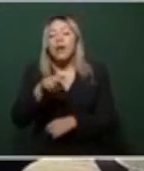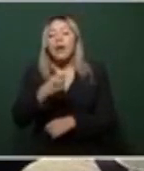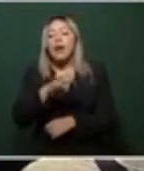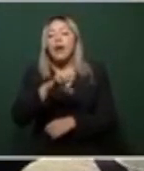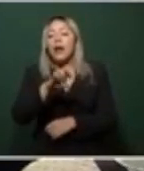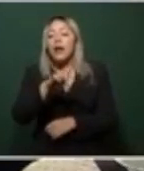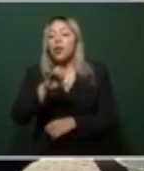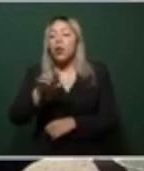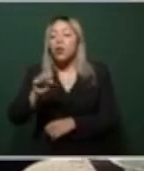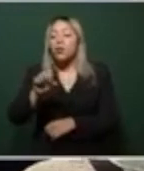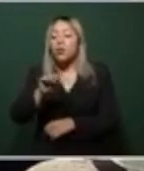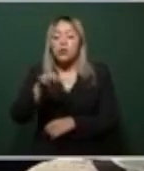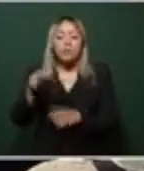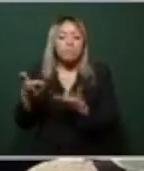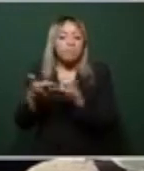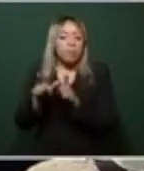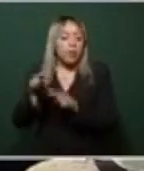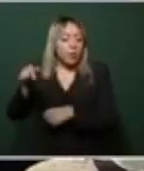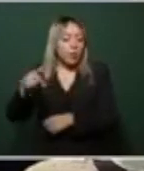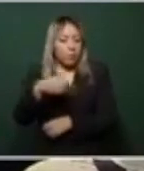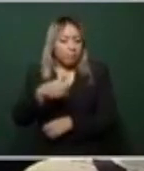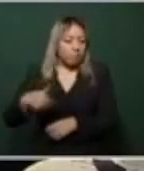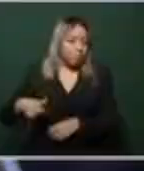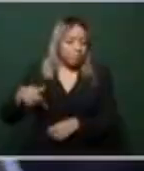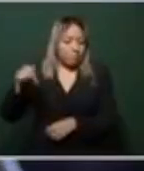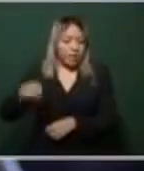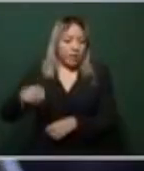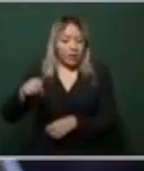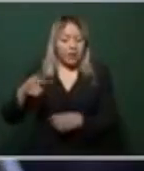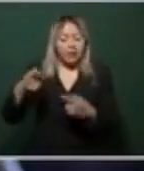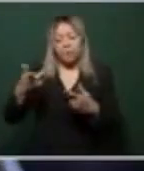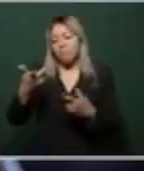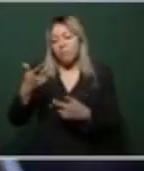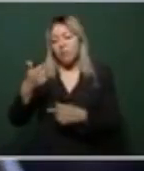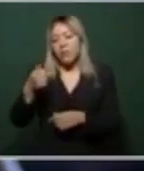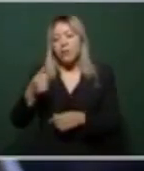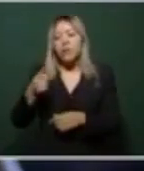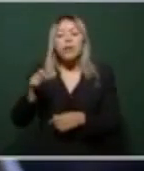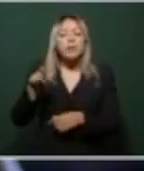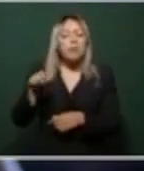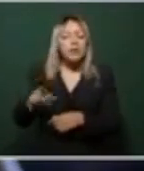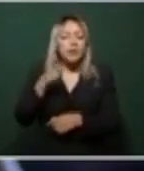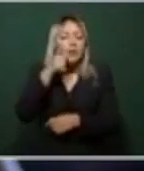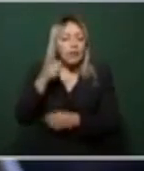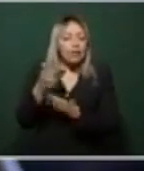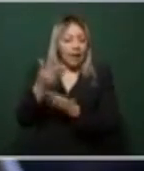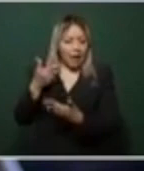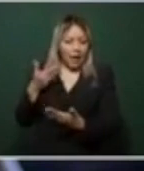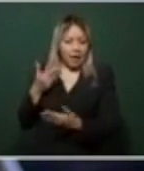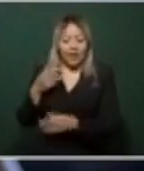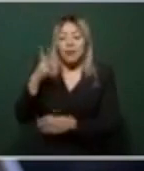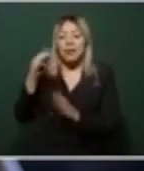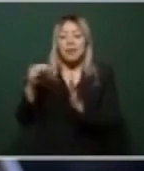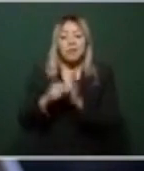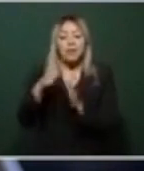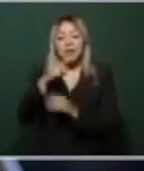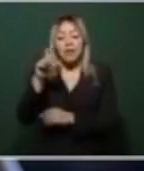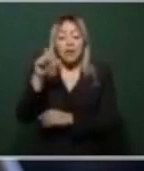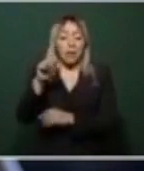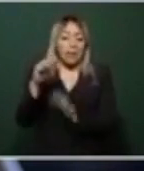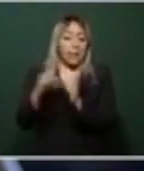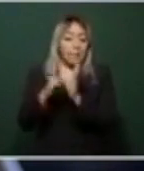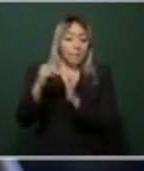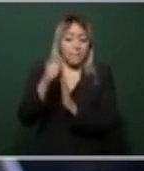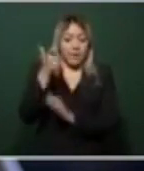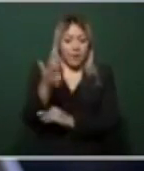del patronato universitario, el presidente, en una primera instancia dice que esos 3.120 millones de pesos pues son